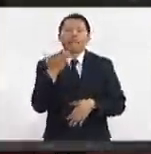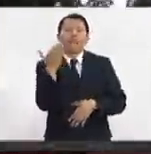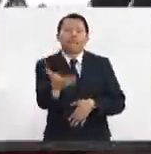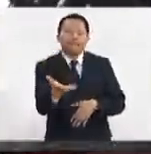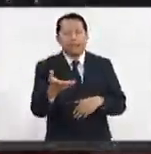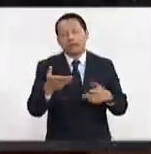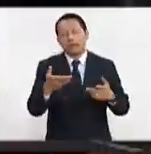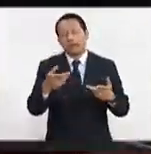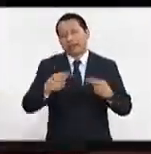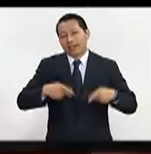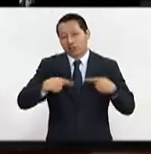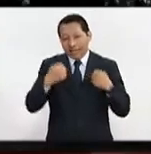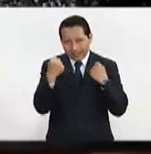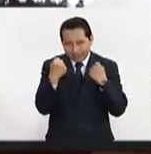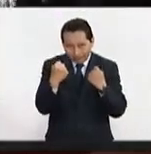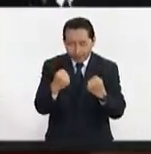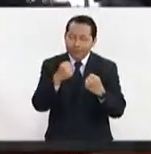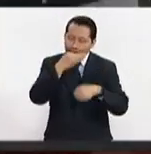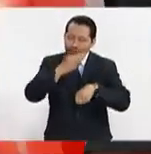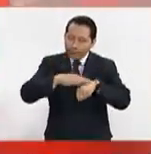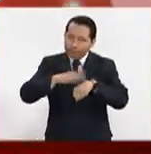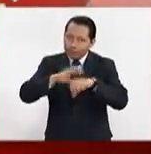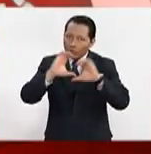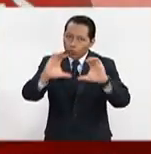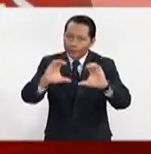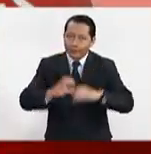a los automovilistas tomar precauciones.